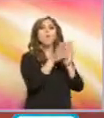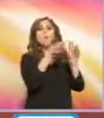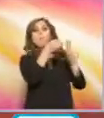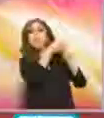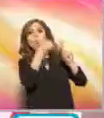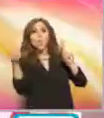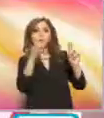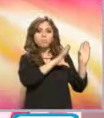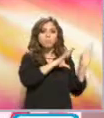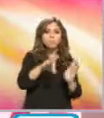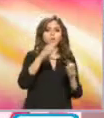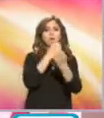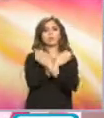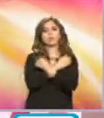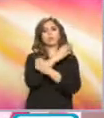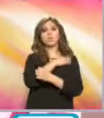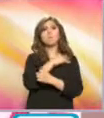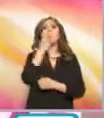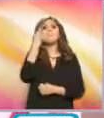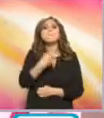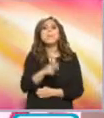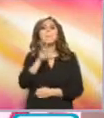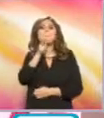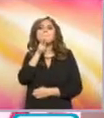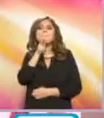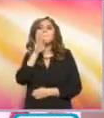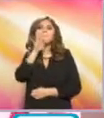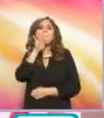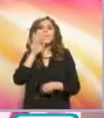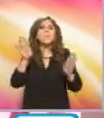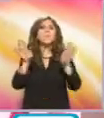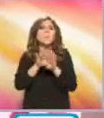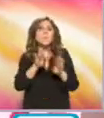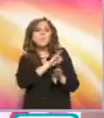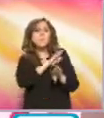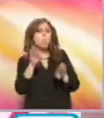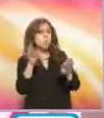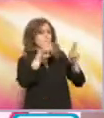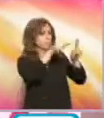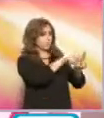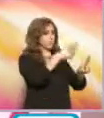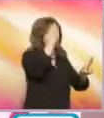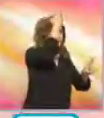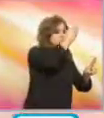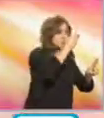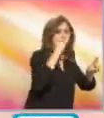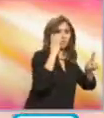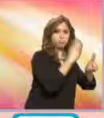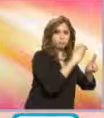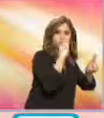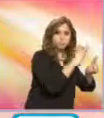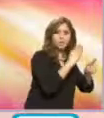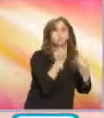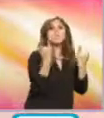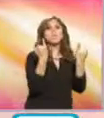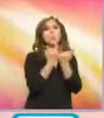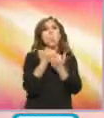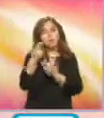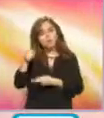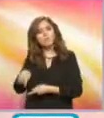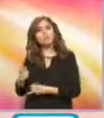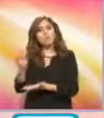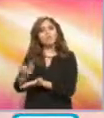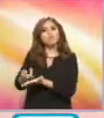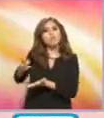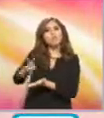¿Cómo podemos involucrarnos en transferir eso mismo que se está trabajando en la escuela en la casa? Que los mensajes sean iguales, ¿no? Sí. Que no sean